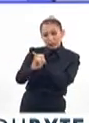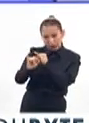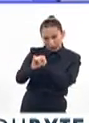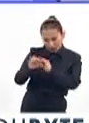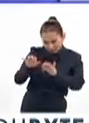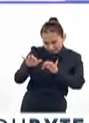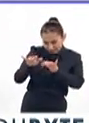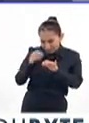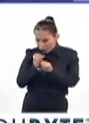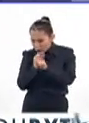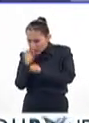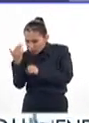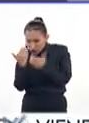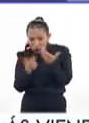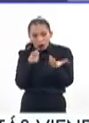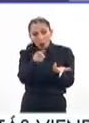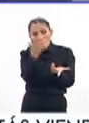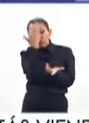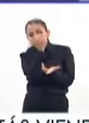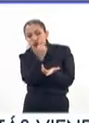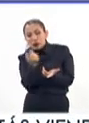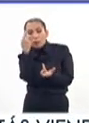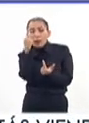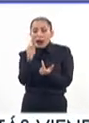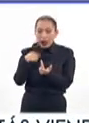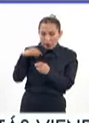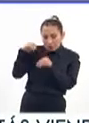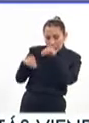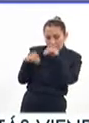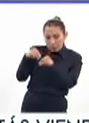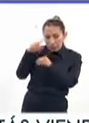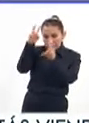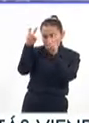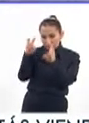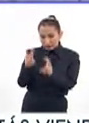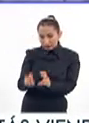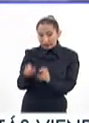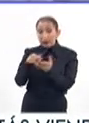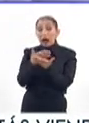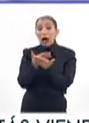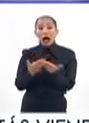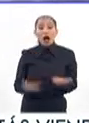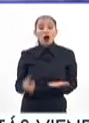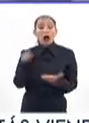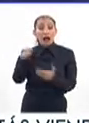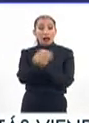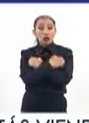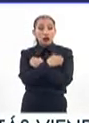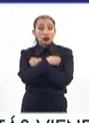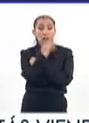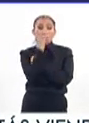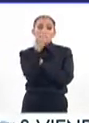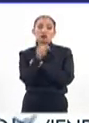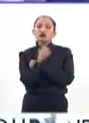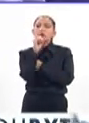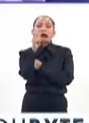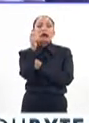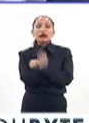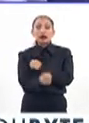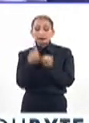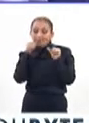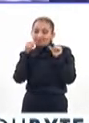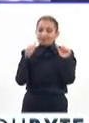de información y se estimulan las competencias para la creación de contenidos. Actualmente, la Educación 4.0